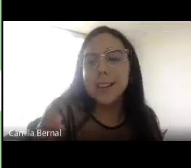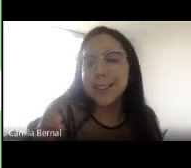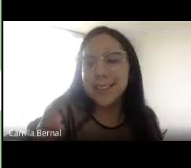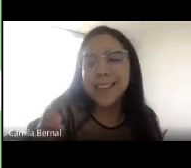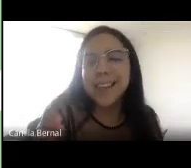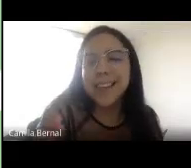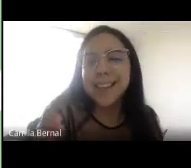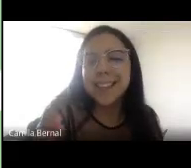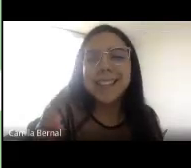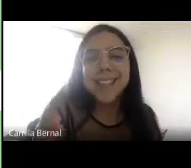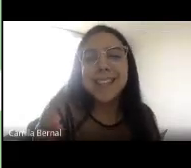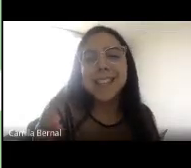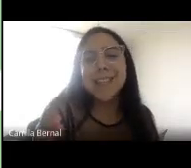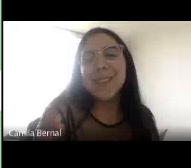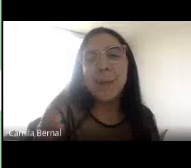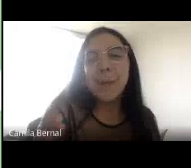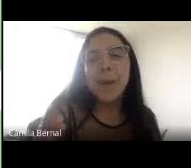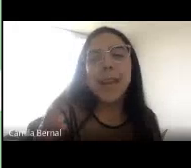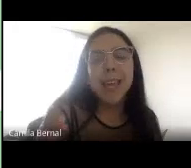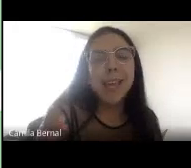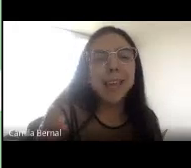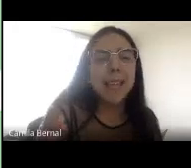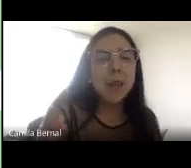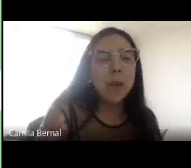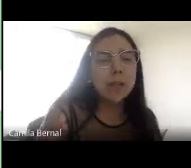Esta, ah, Esta alteración